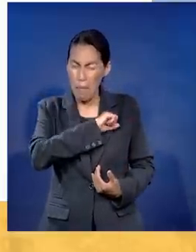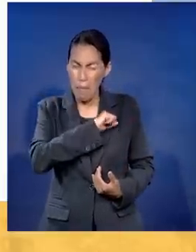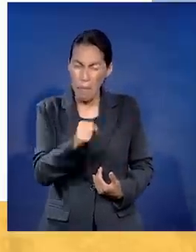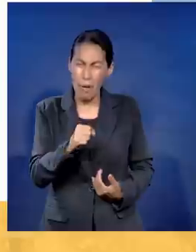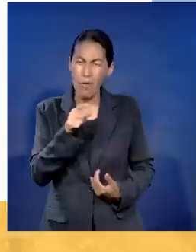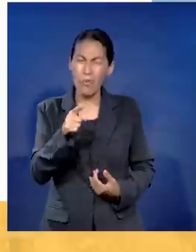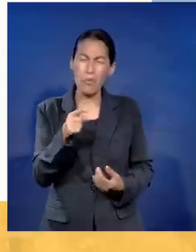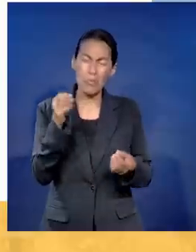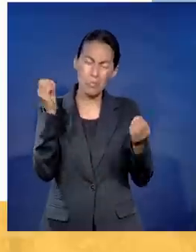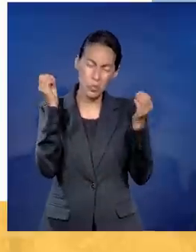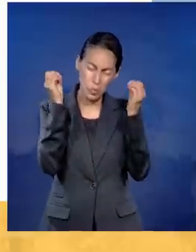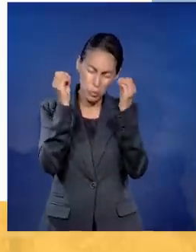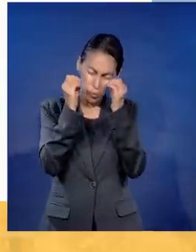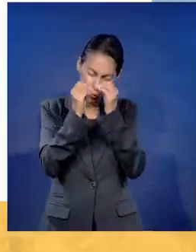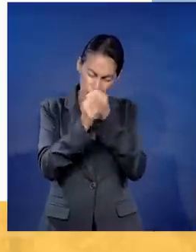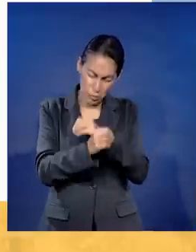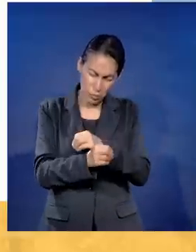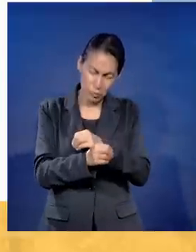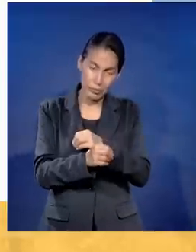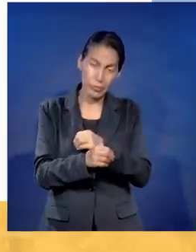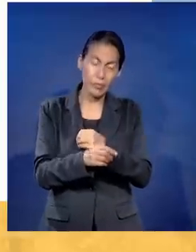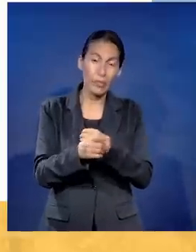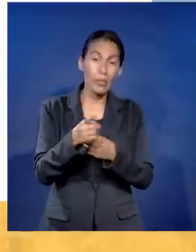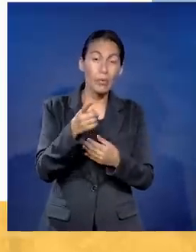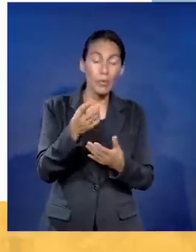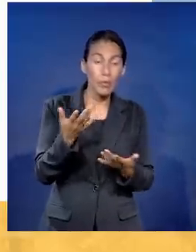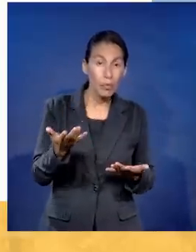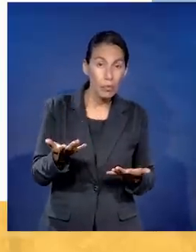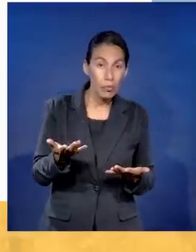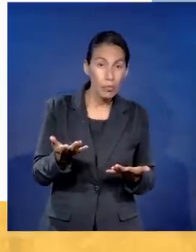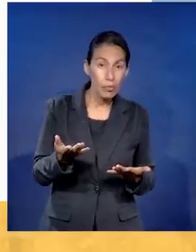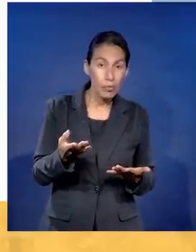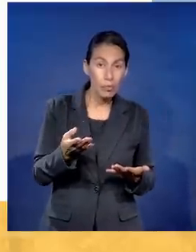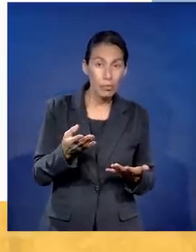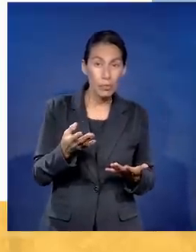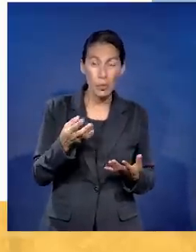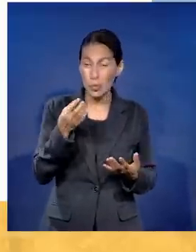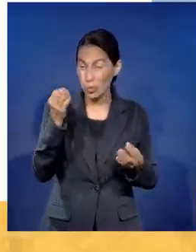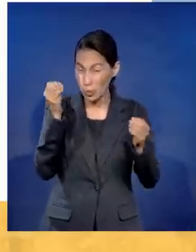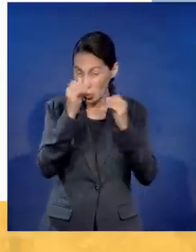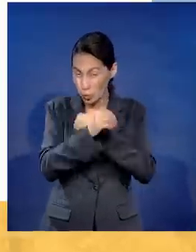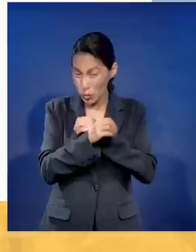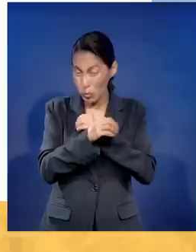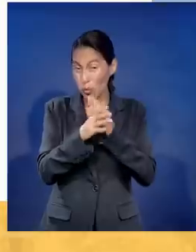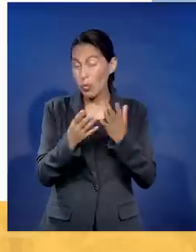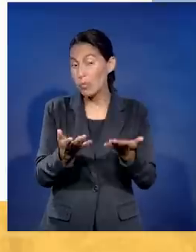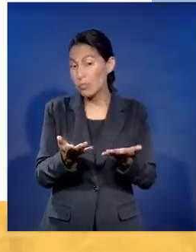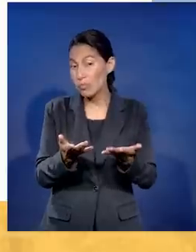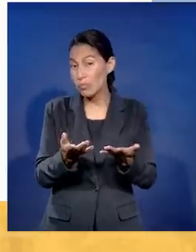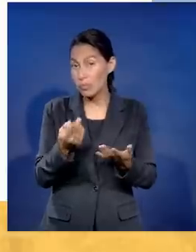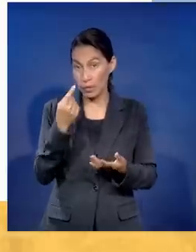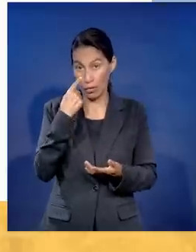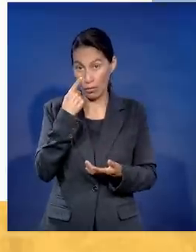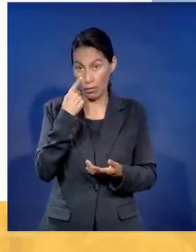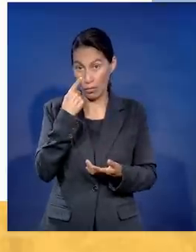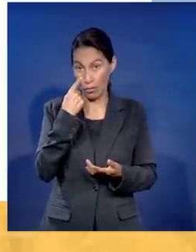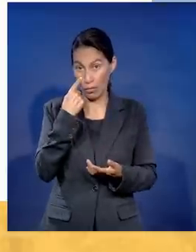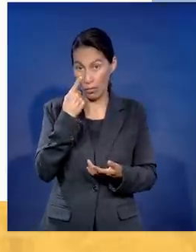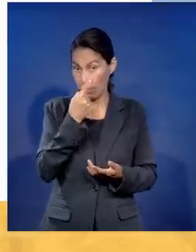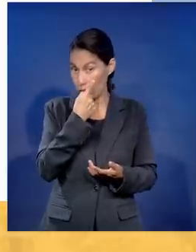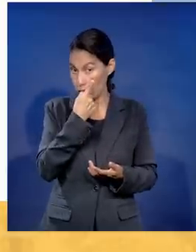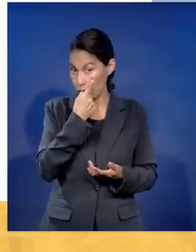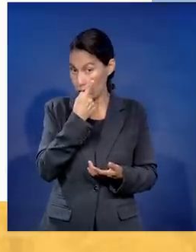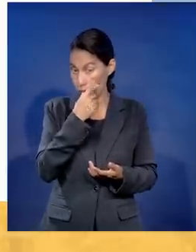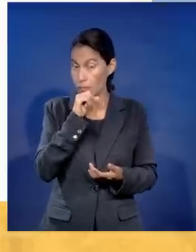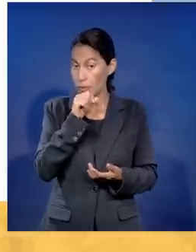estará en tinieblas Así que si la luz que hay en ti es tinieblas cuánto no serán las mismas tinieblas ese ojo no es